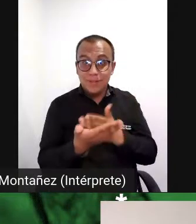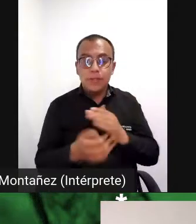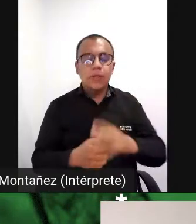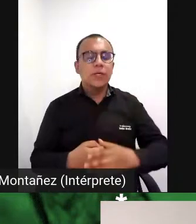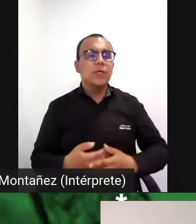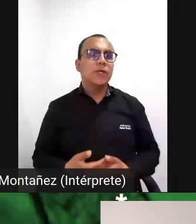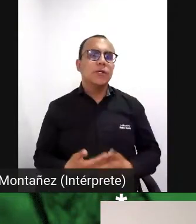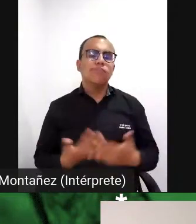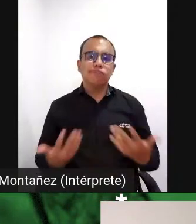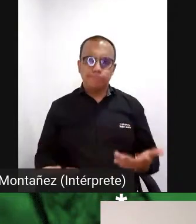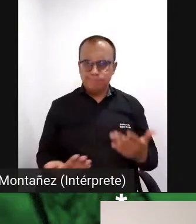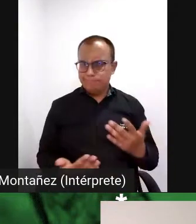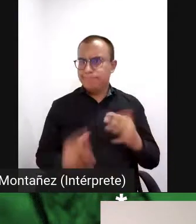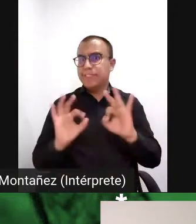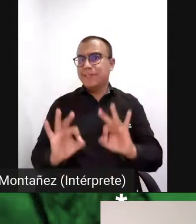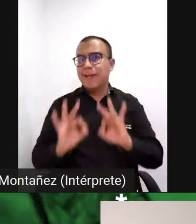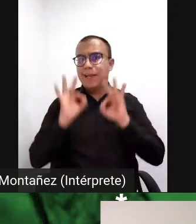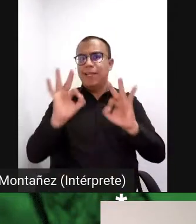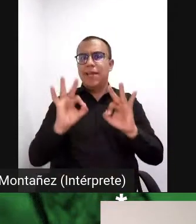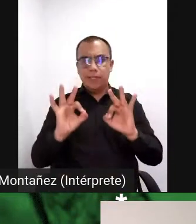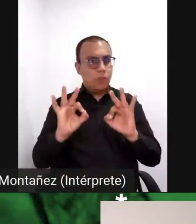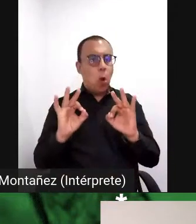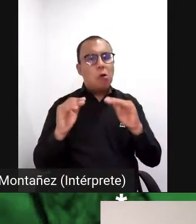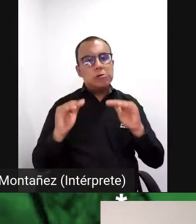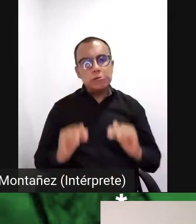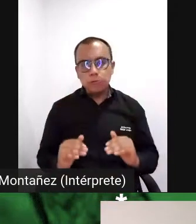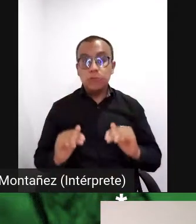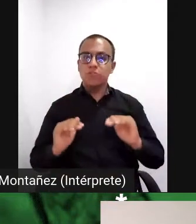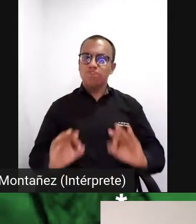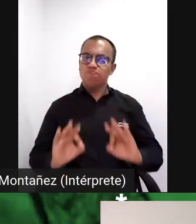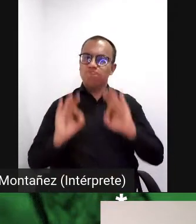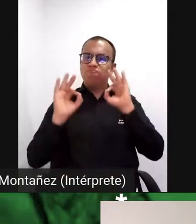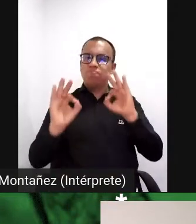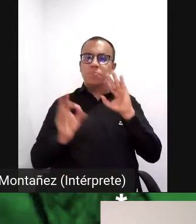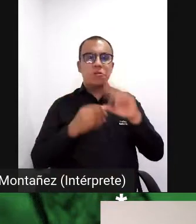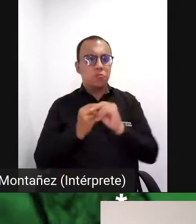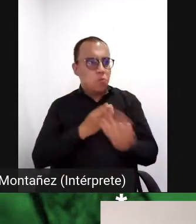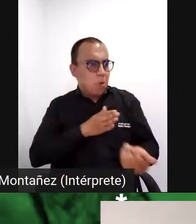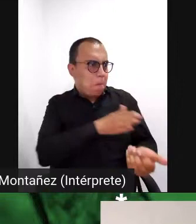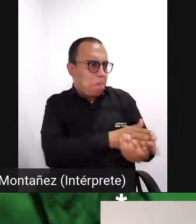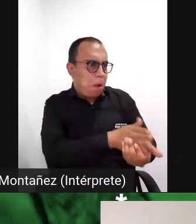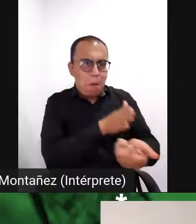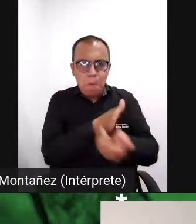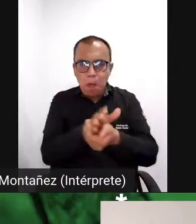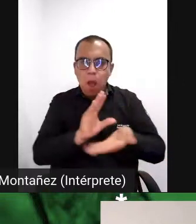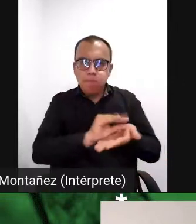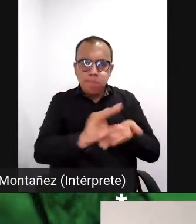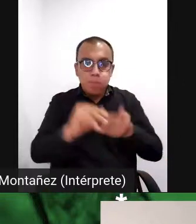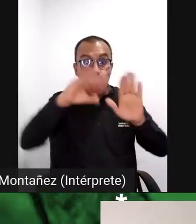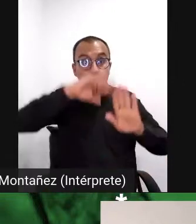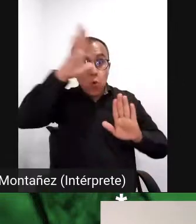tuviera altísima calidad, pero que me sirviera para salir al humedal, al páramo, al río